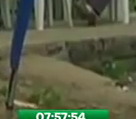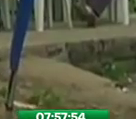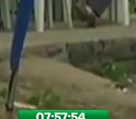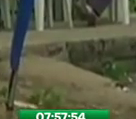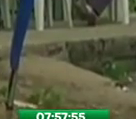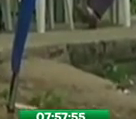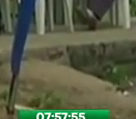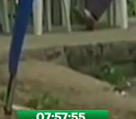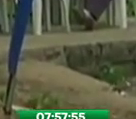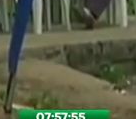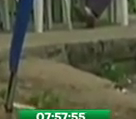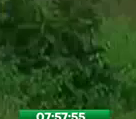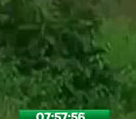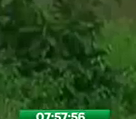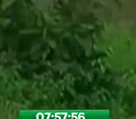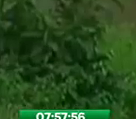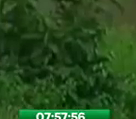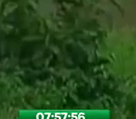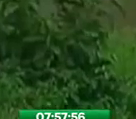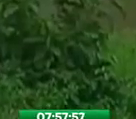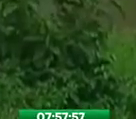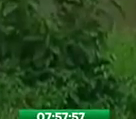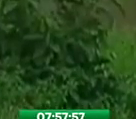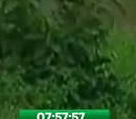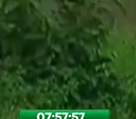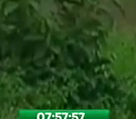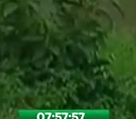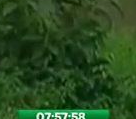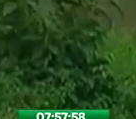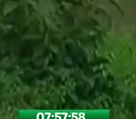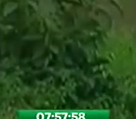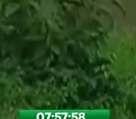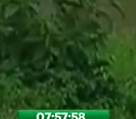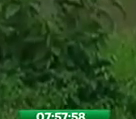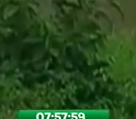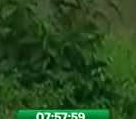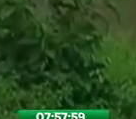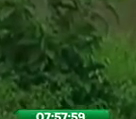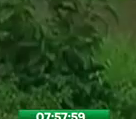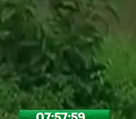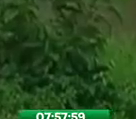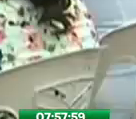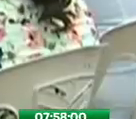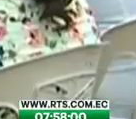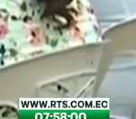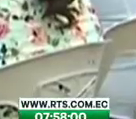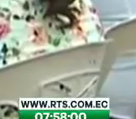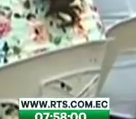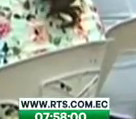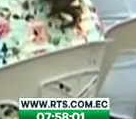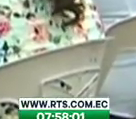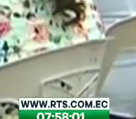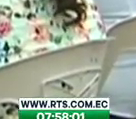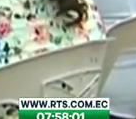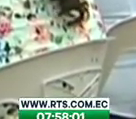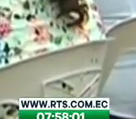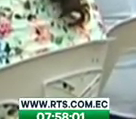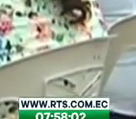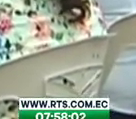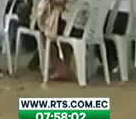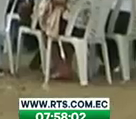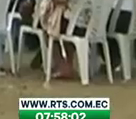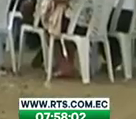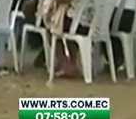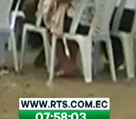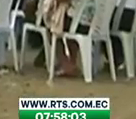horas. Una mujer fue asesinada presuntamente por su esposo, quien luego se quitó la vida. El hecho ocurrió en el recinto El Achiote